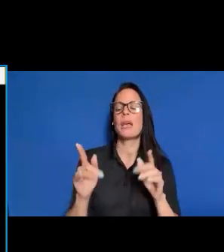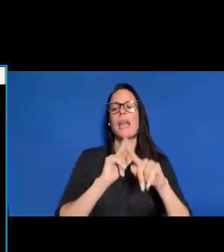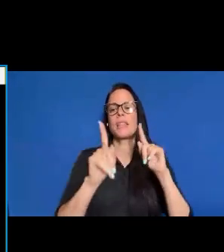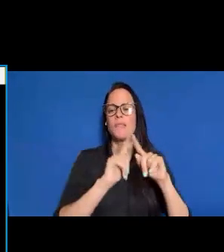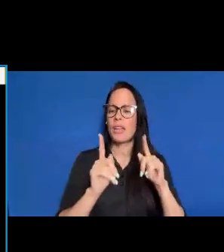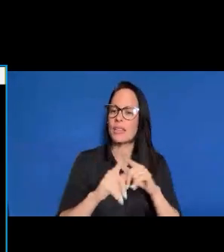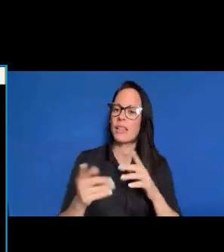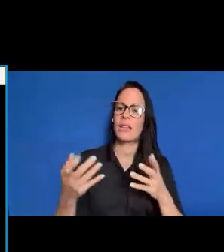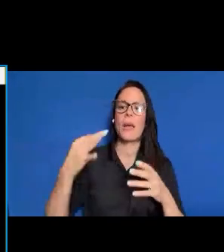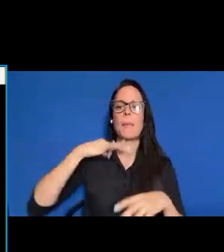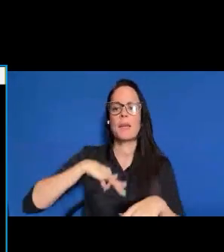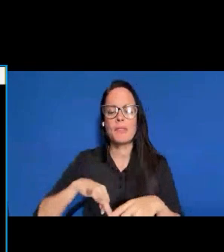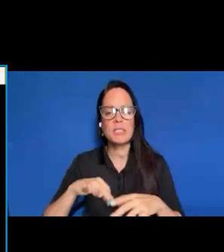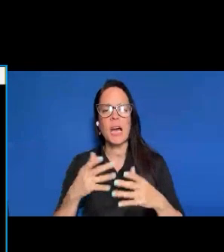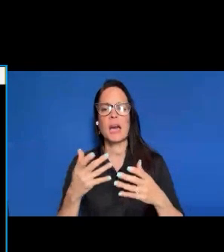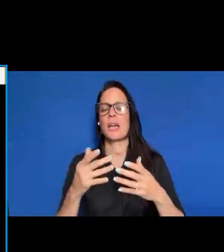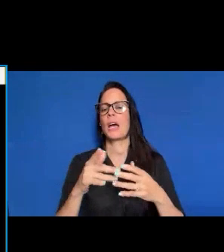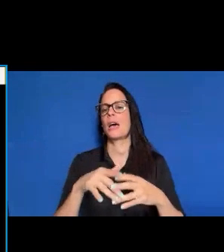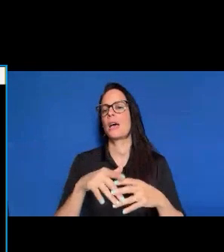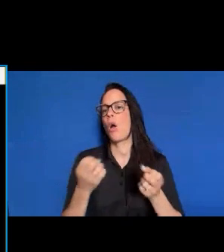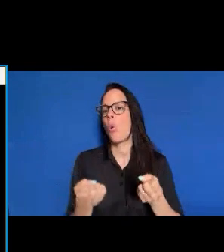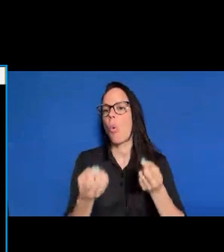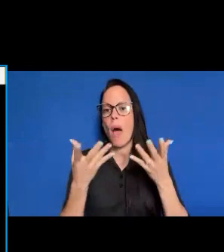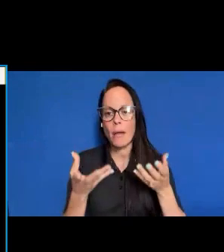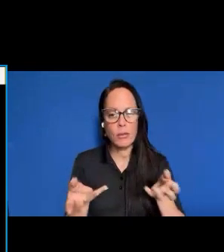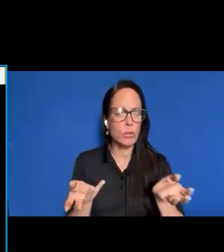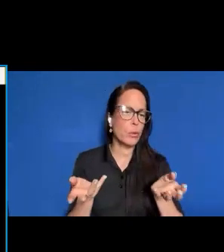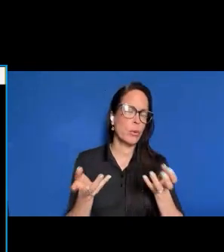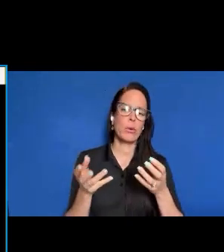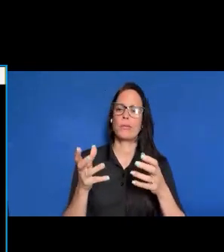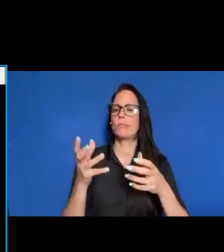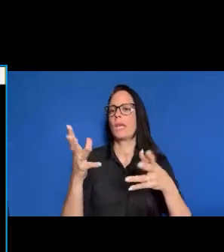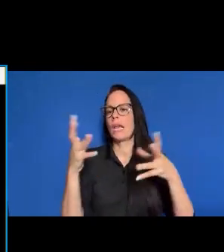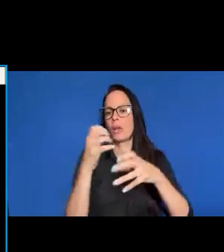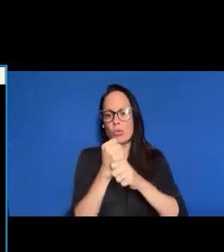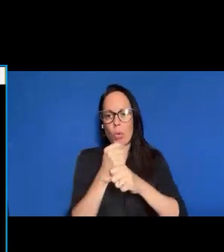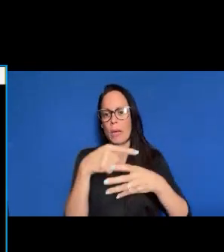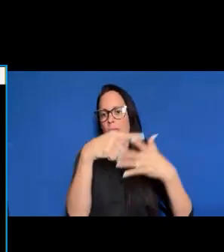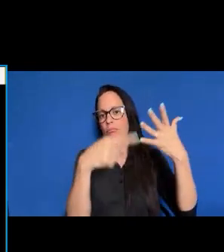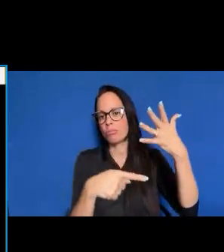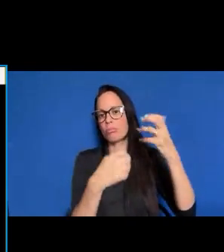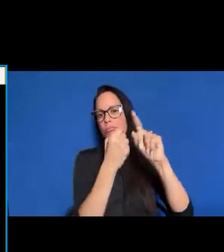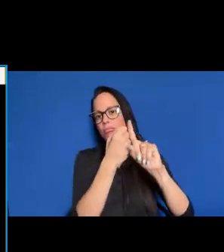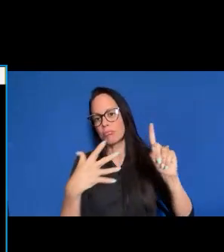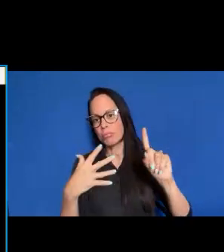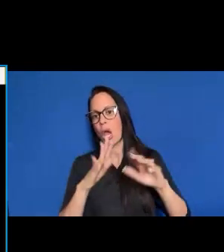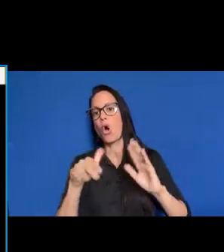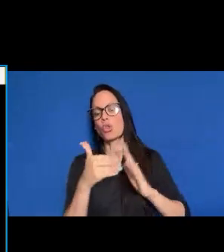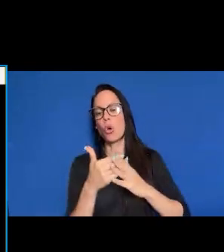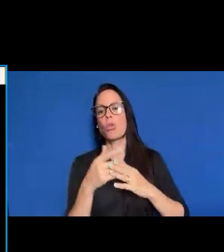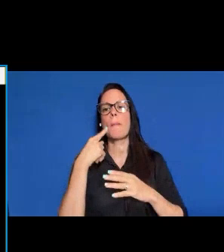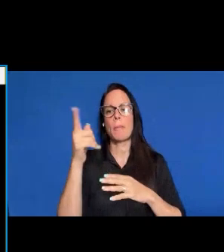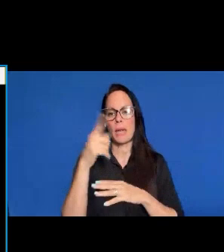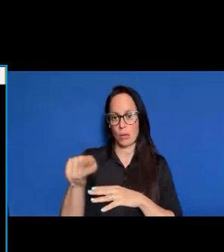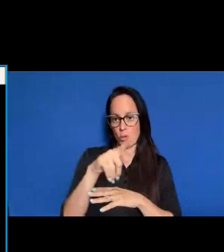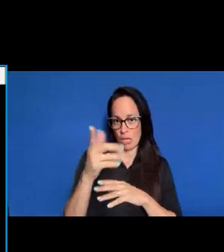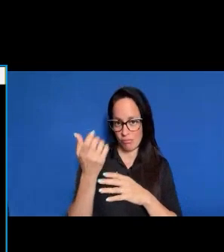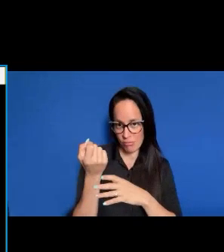beneficiarias, cuál es el monto, ¿verdad? El resumen y otras cuestiones, ¿verdad? Que se pueden, ¿verdad? Para tener una transparencia también sobre cómo se están